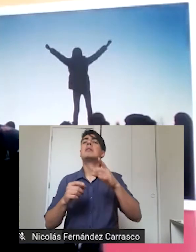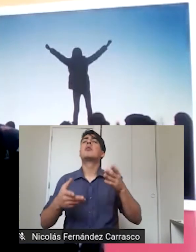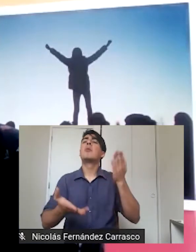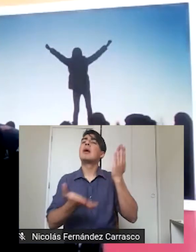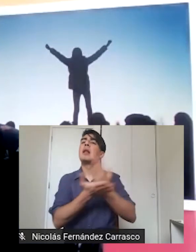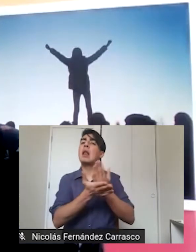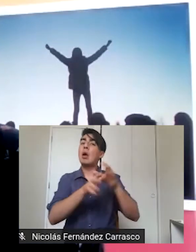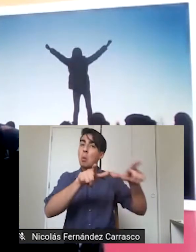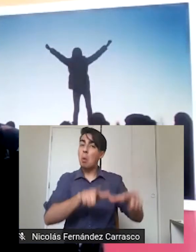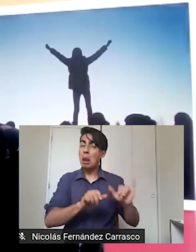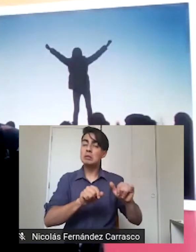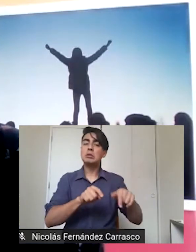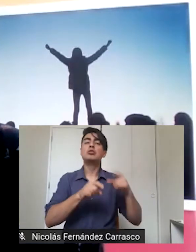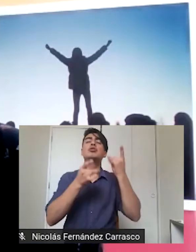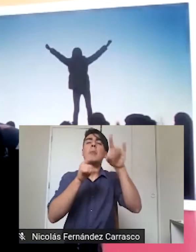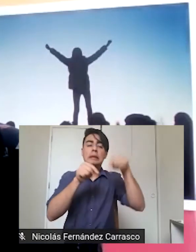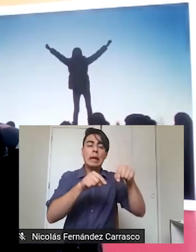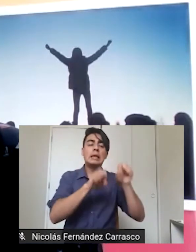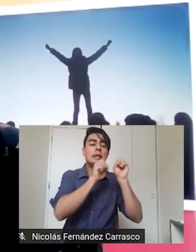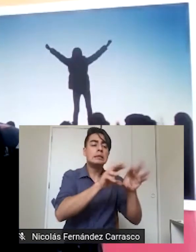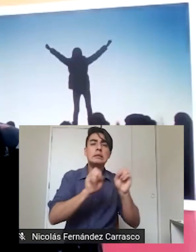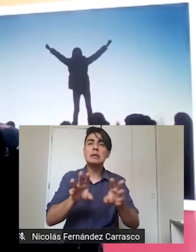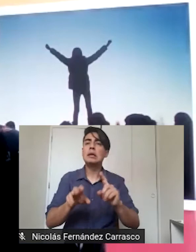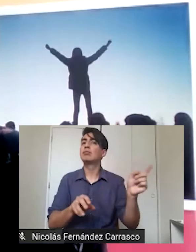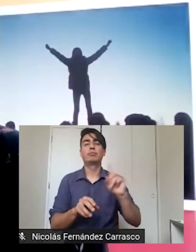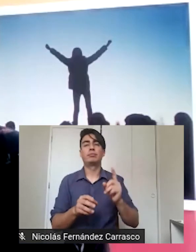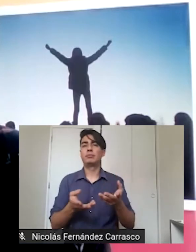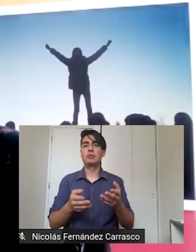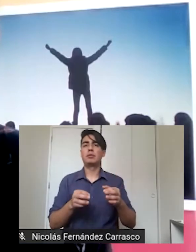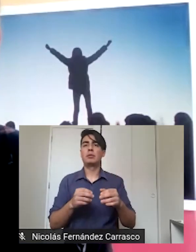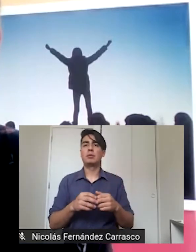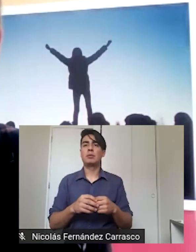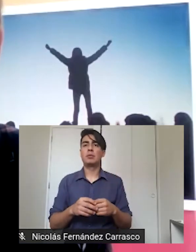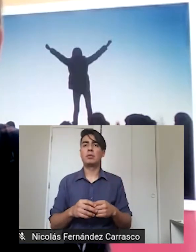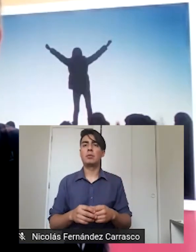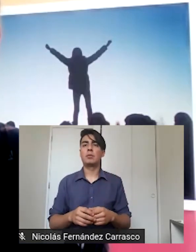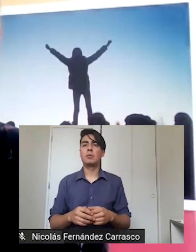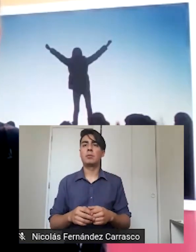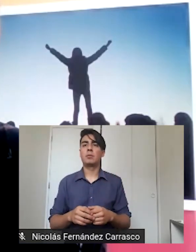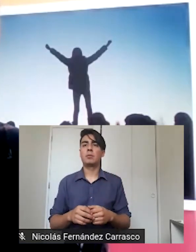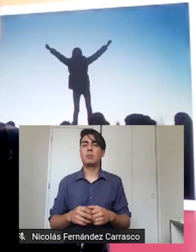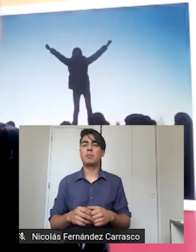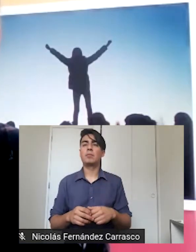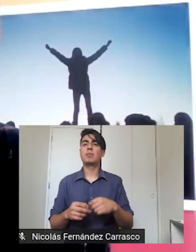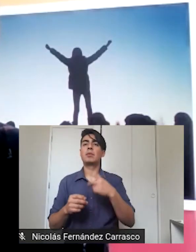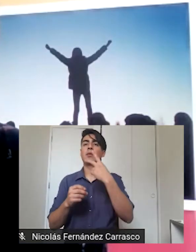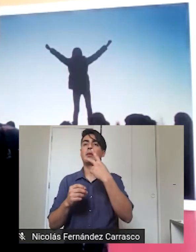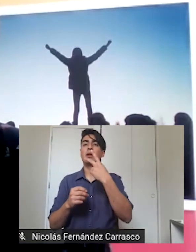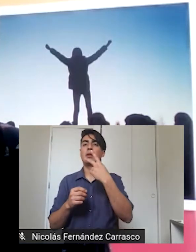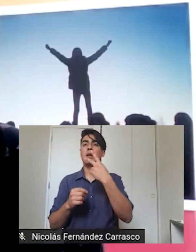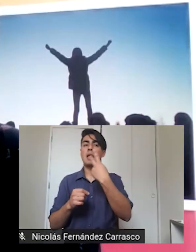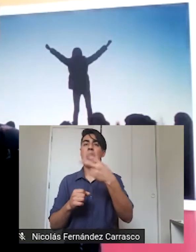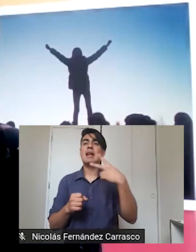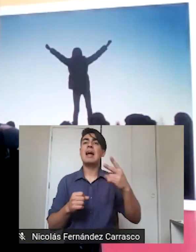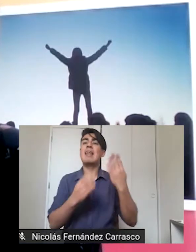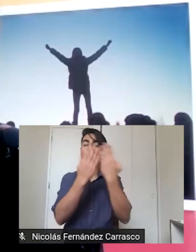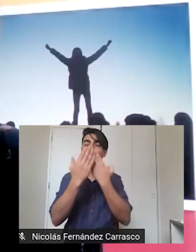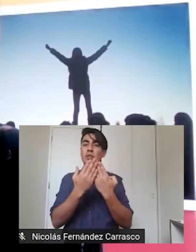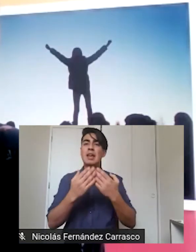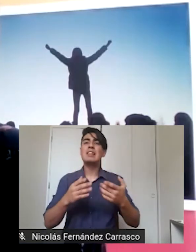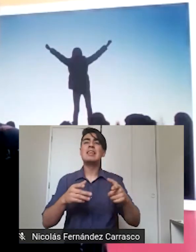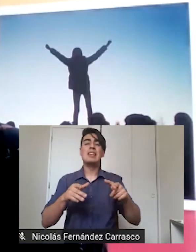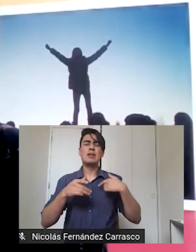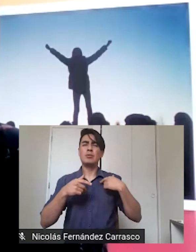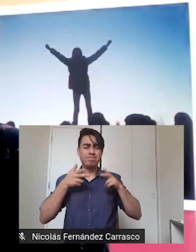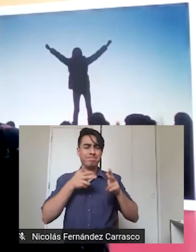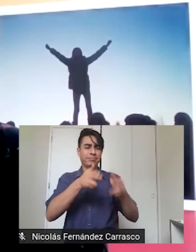Cada estudiante debe ser alentado a mantener su identidad cultural,